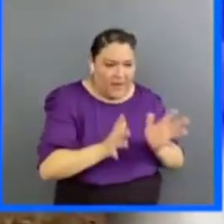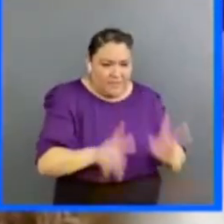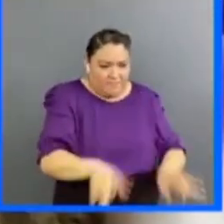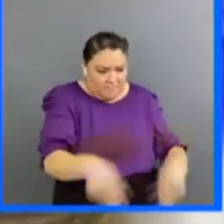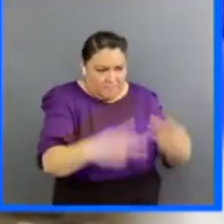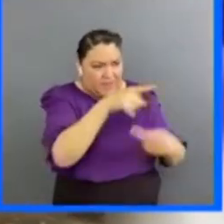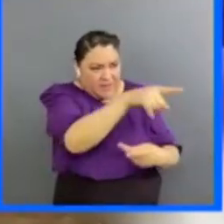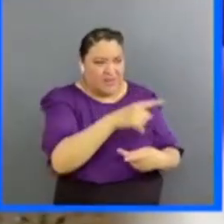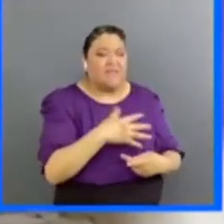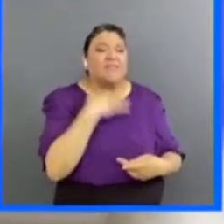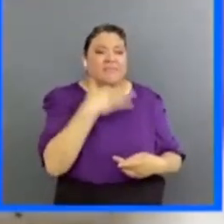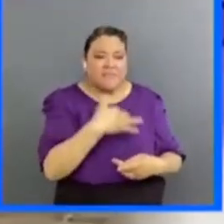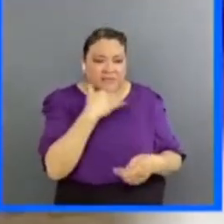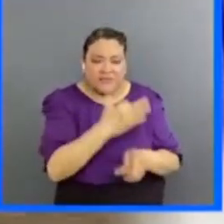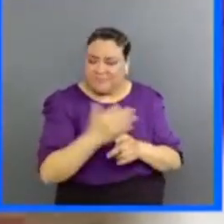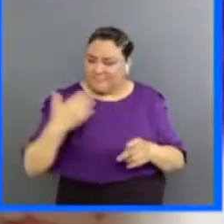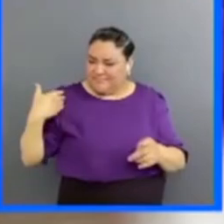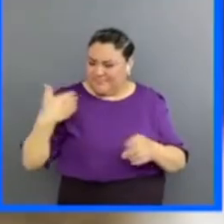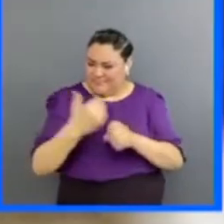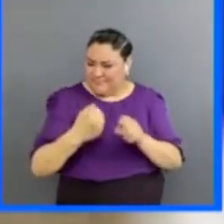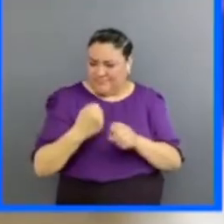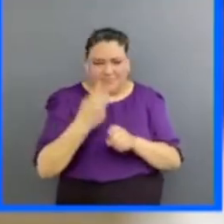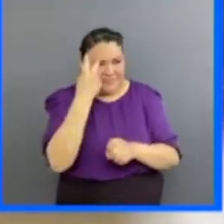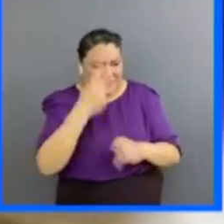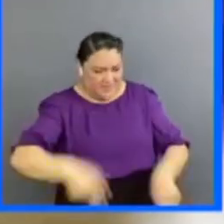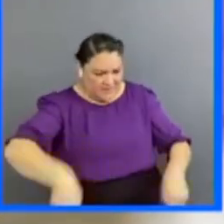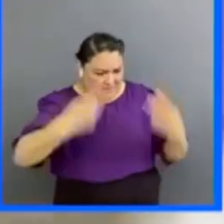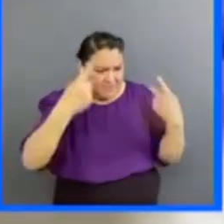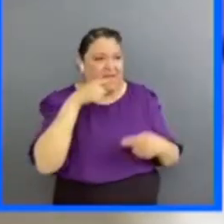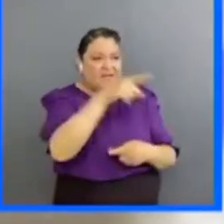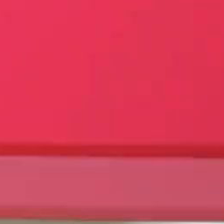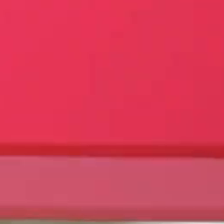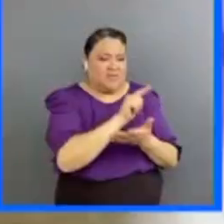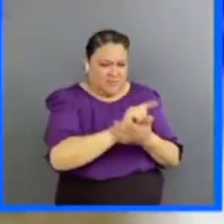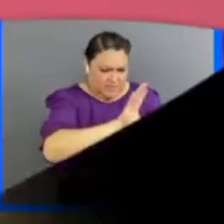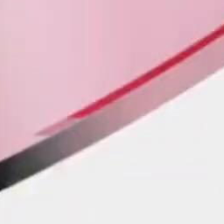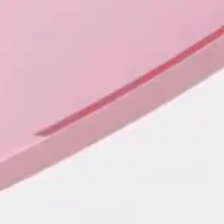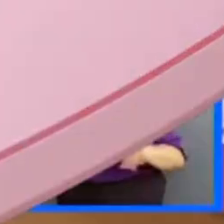se han realizado en los últimos 2 años son legales.